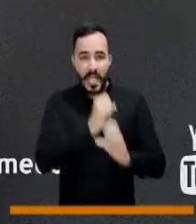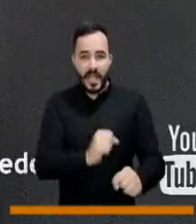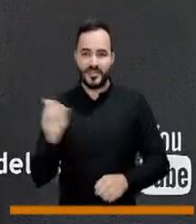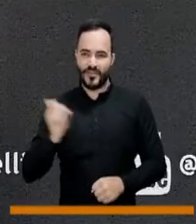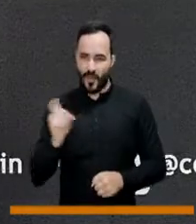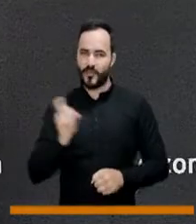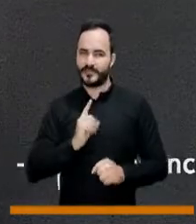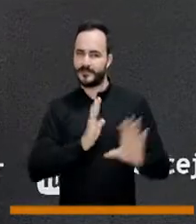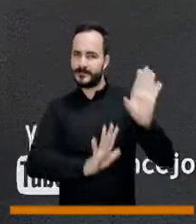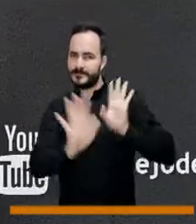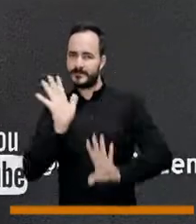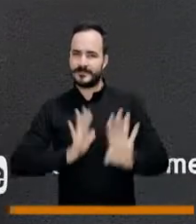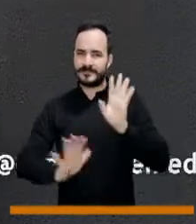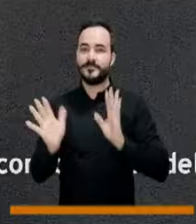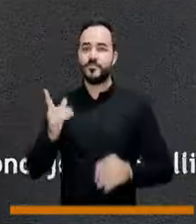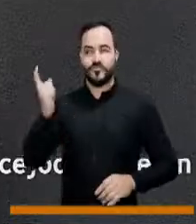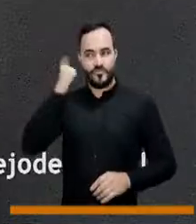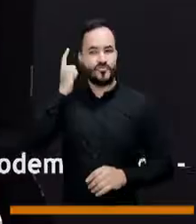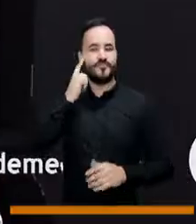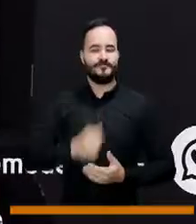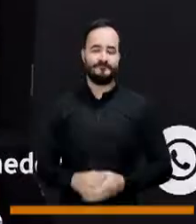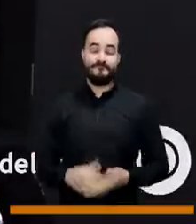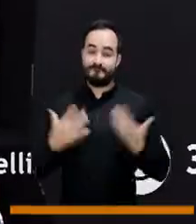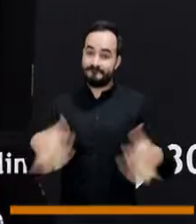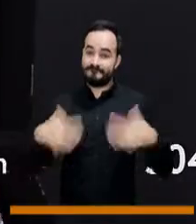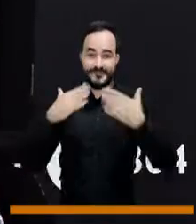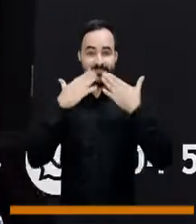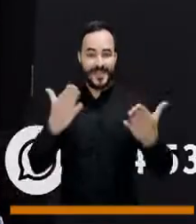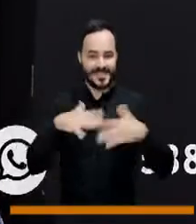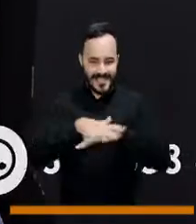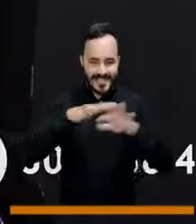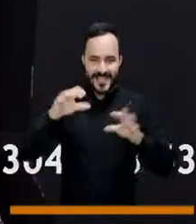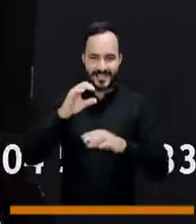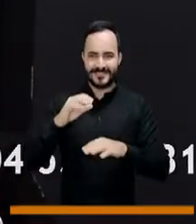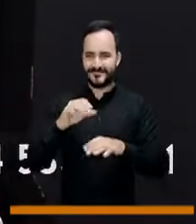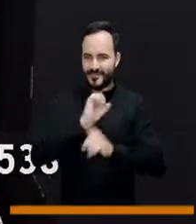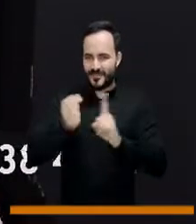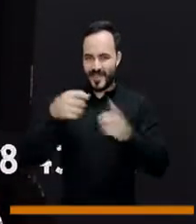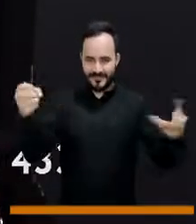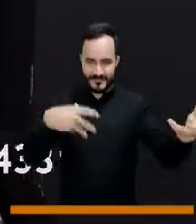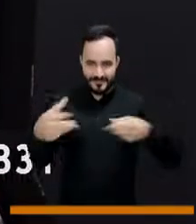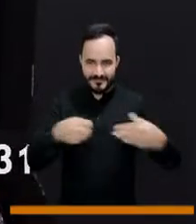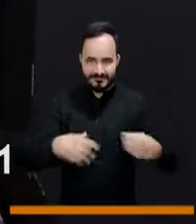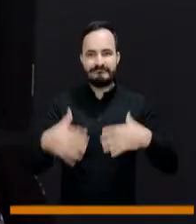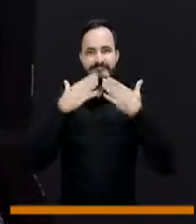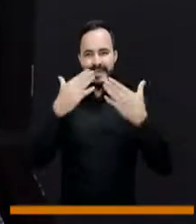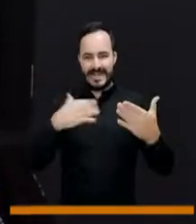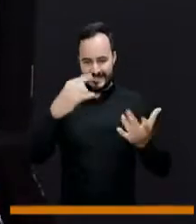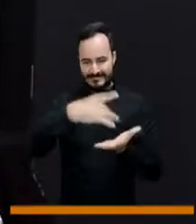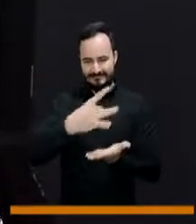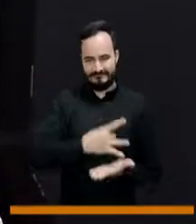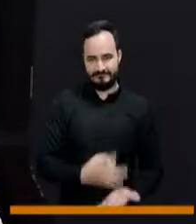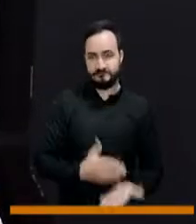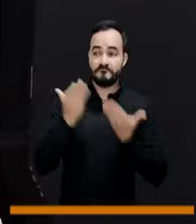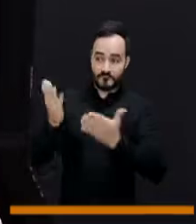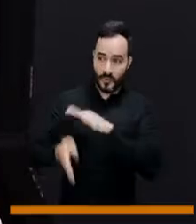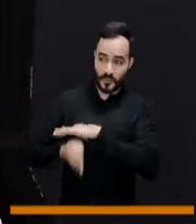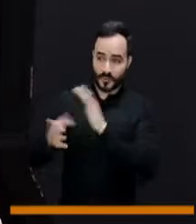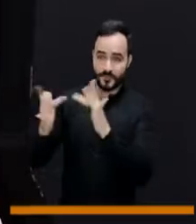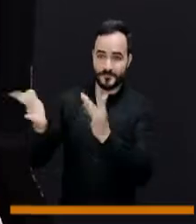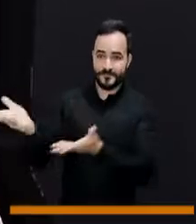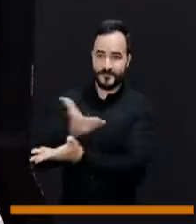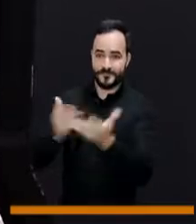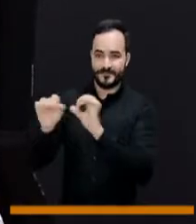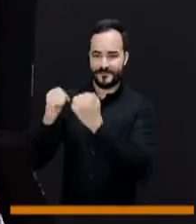Ojalá sigamos alejándonos de los extremos. Los seguimos escuchando porque la conversación en redes no para, incluso después de nuestros